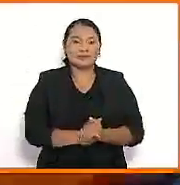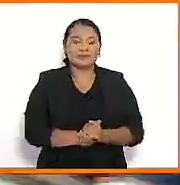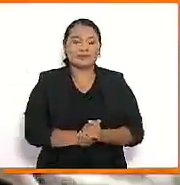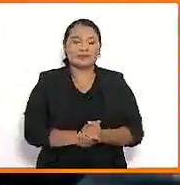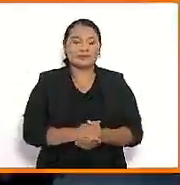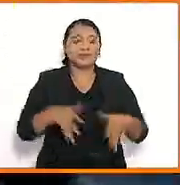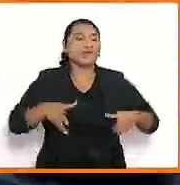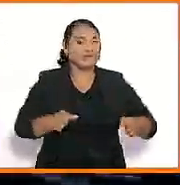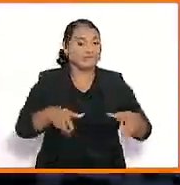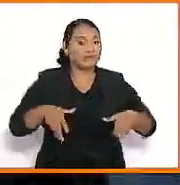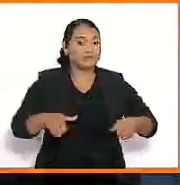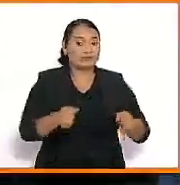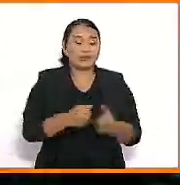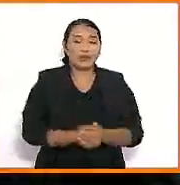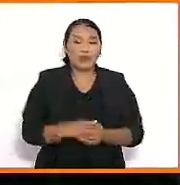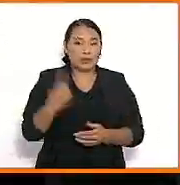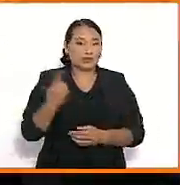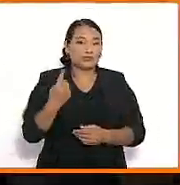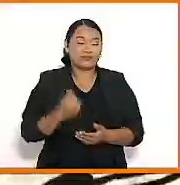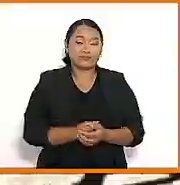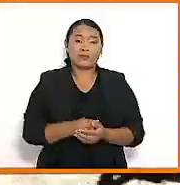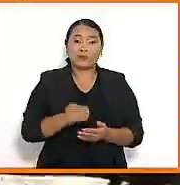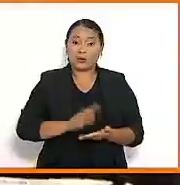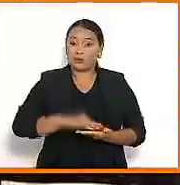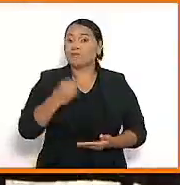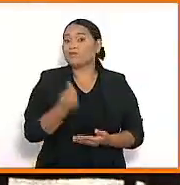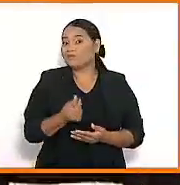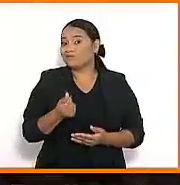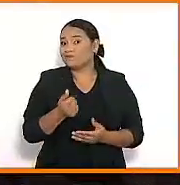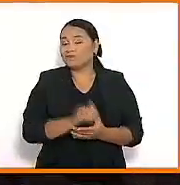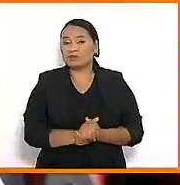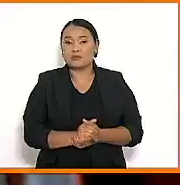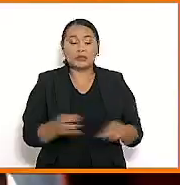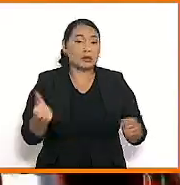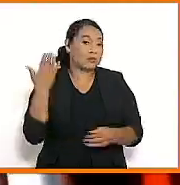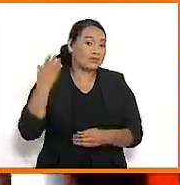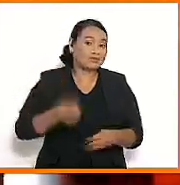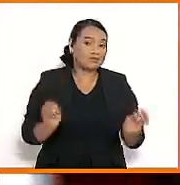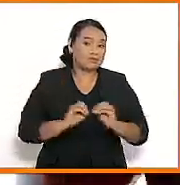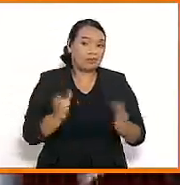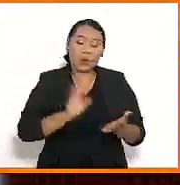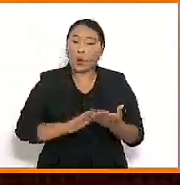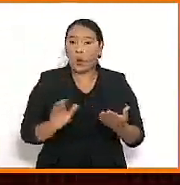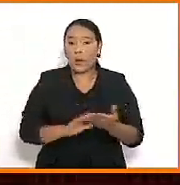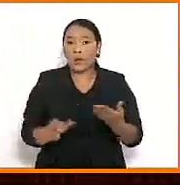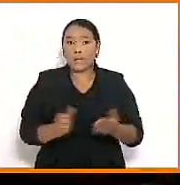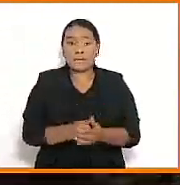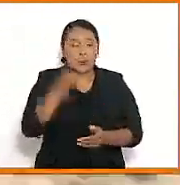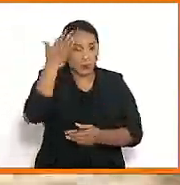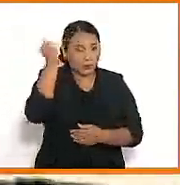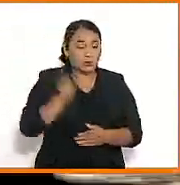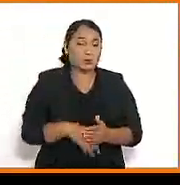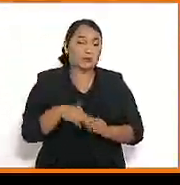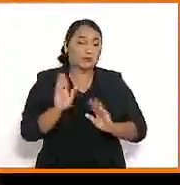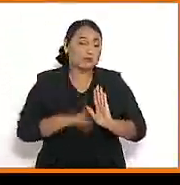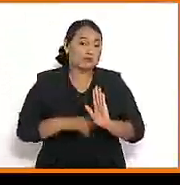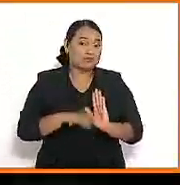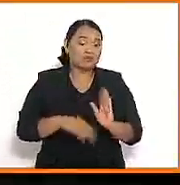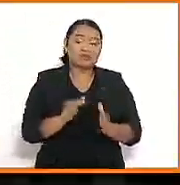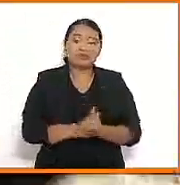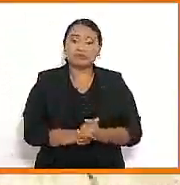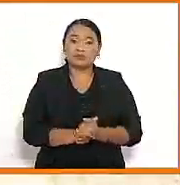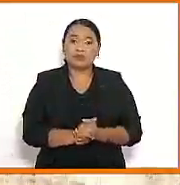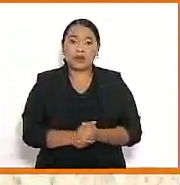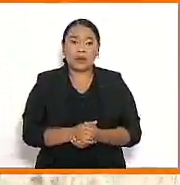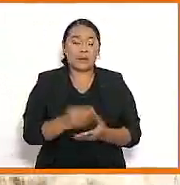que solo estas cosas son caras, que yo no he podido comprarlas, por lo que junto lo junto para comer y para